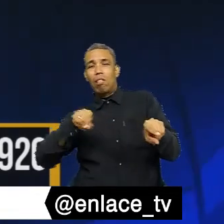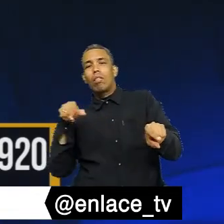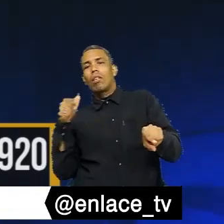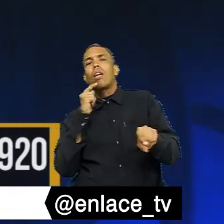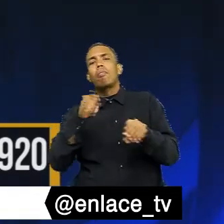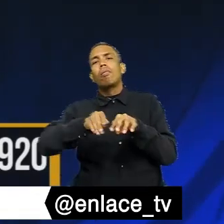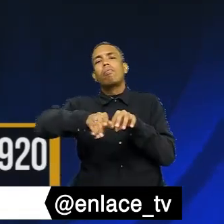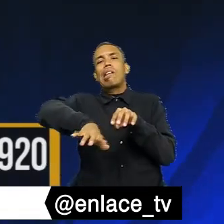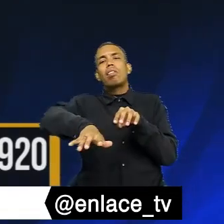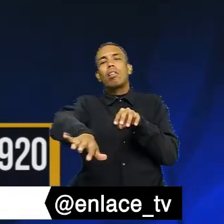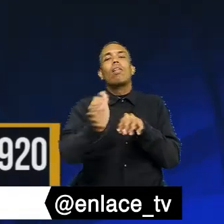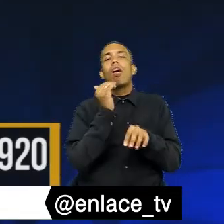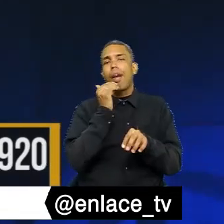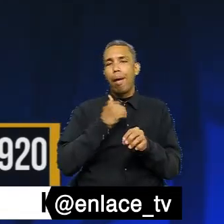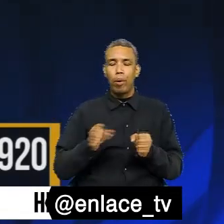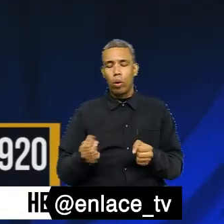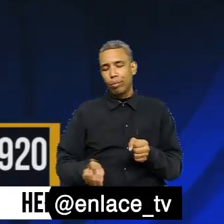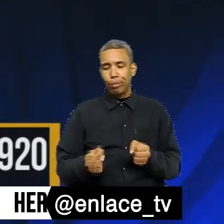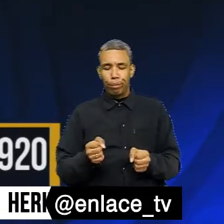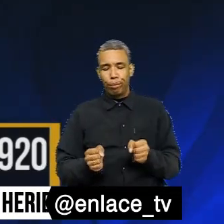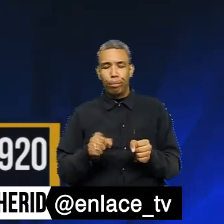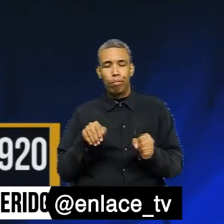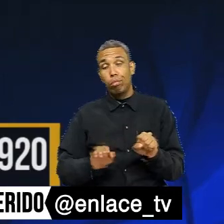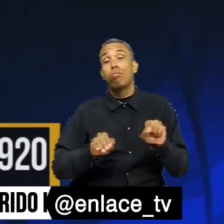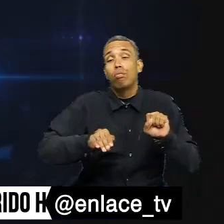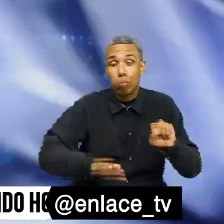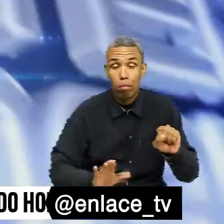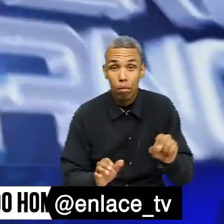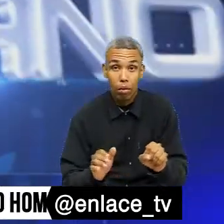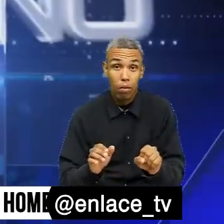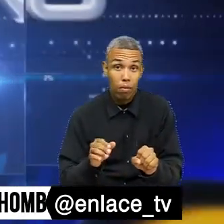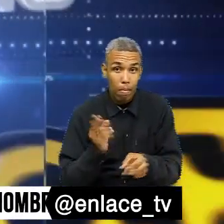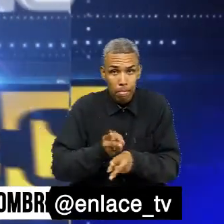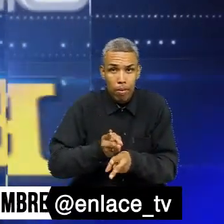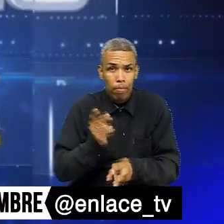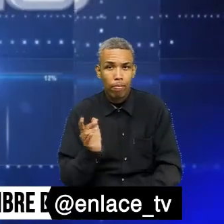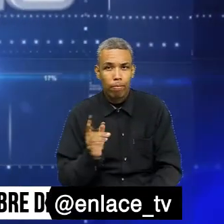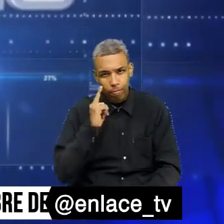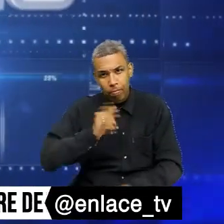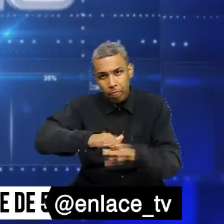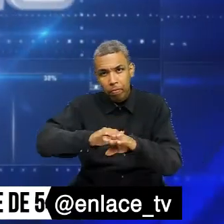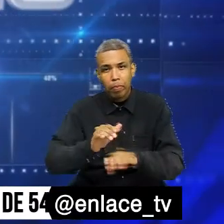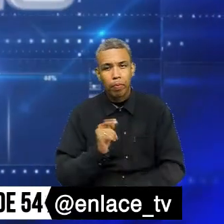la Secretaría de Infraestructura se hace desde esta zona de la Comuna 1.